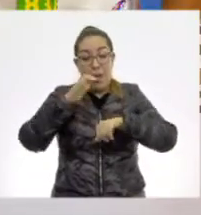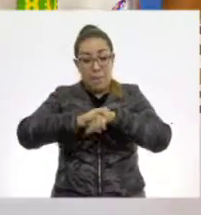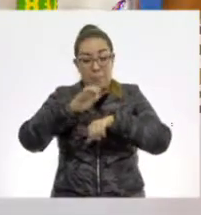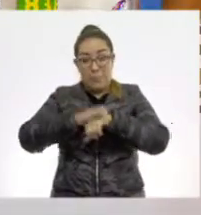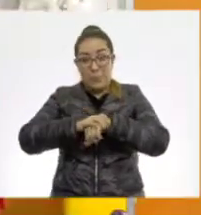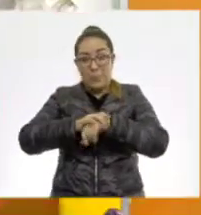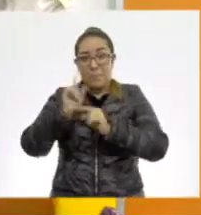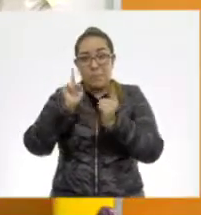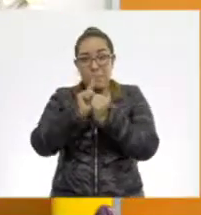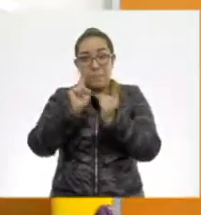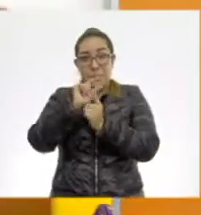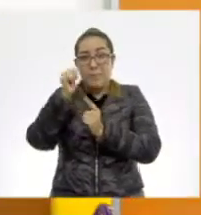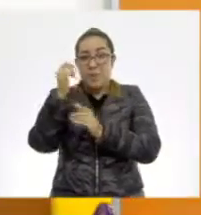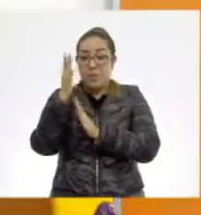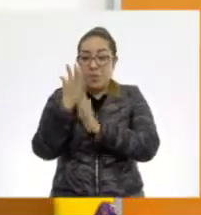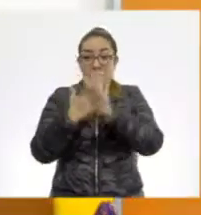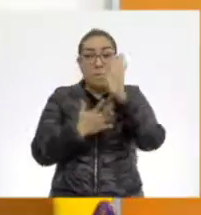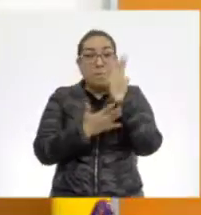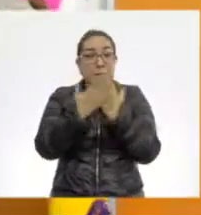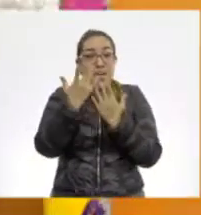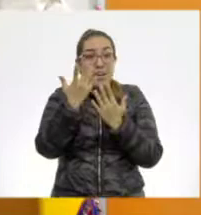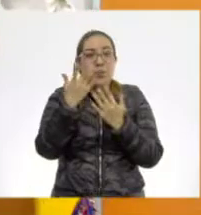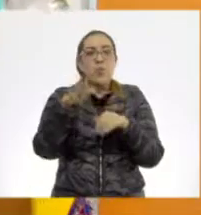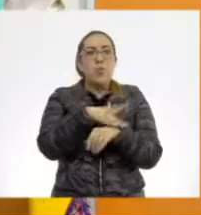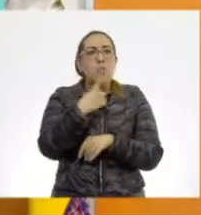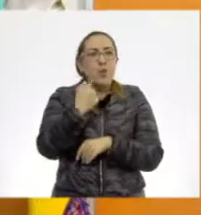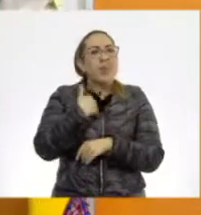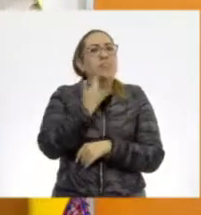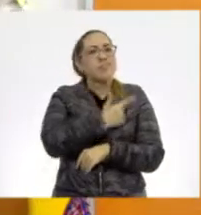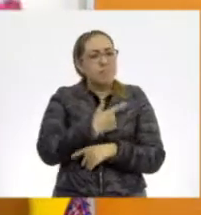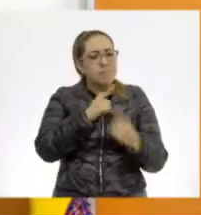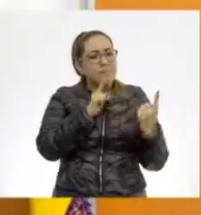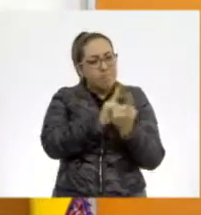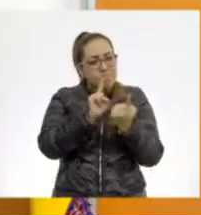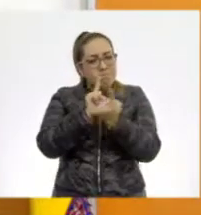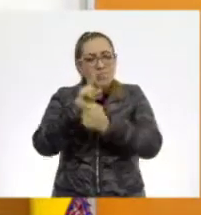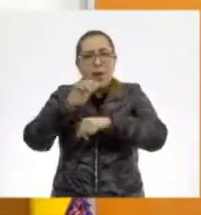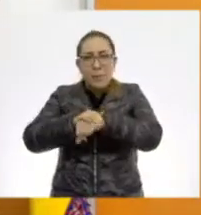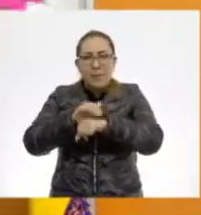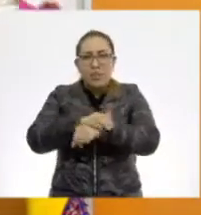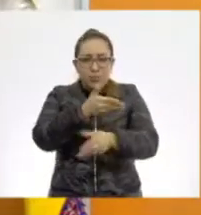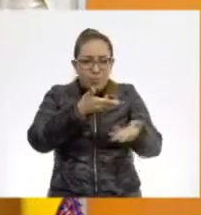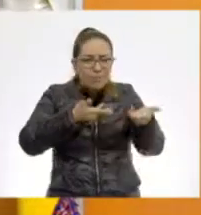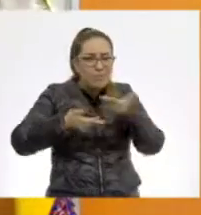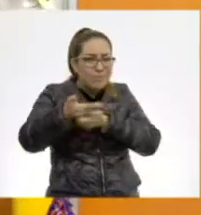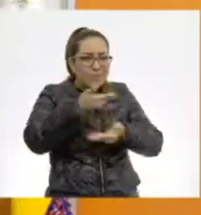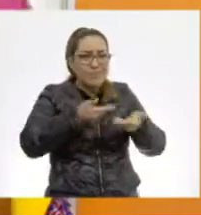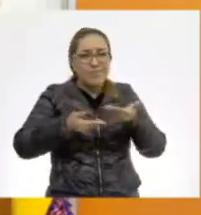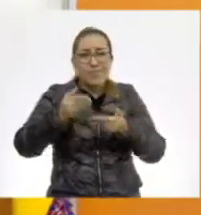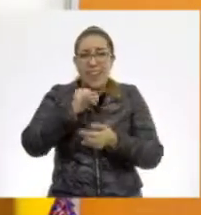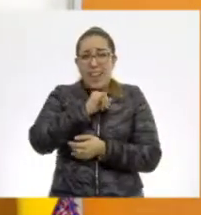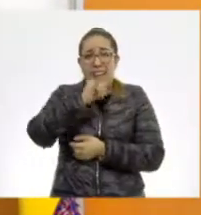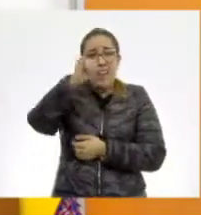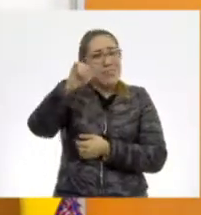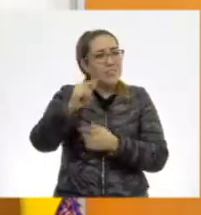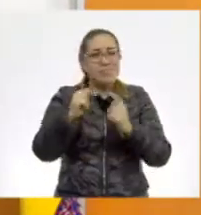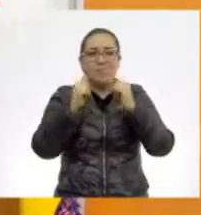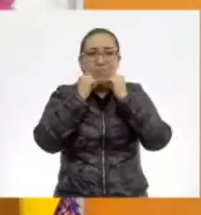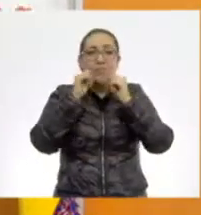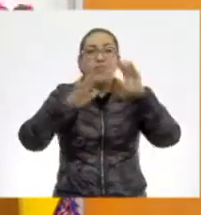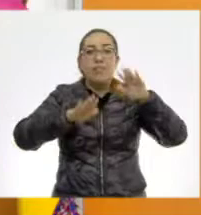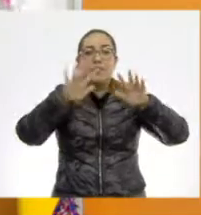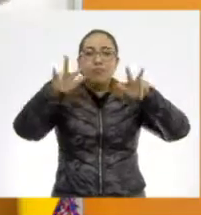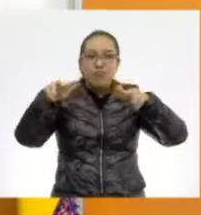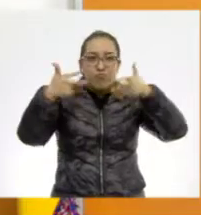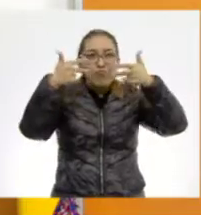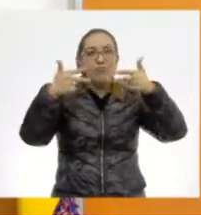mano para poder, porque me gusta tener amigos y poder convivir con ellos. Y aunque sea a la distancia, podernos a veces